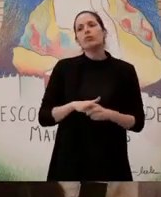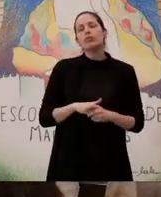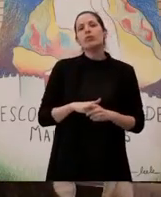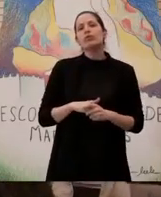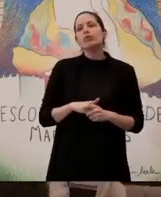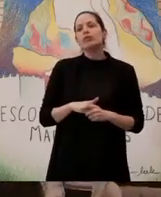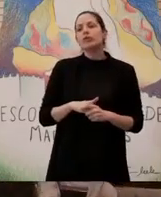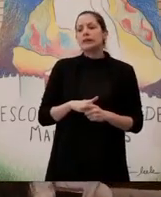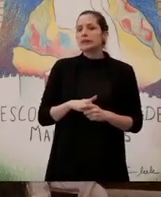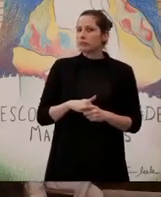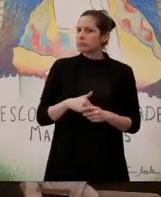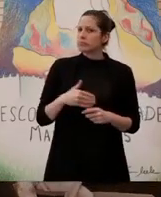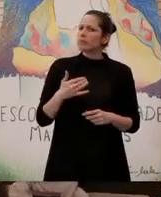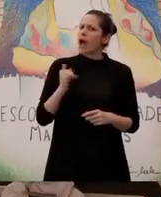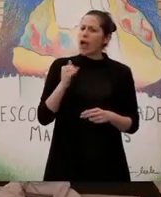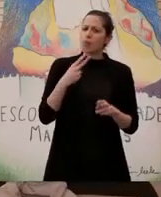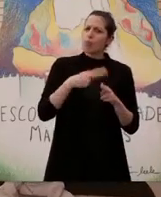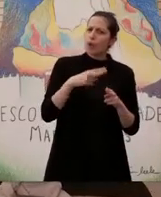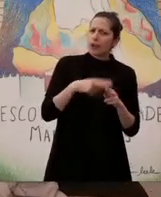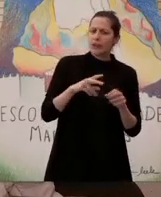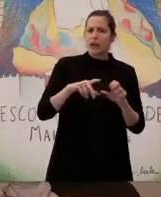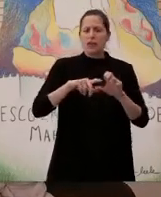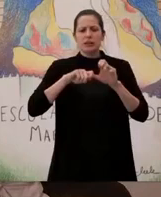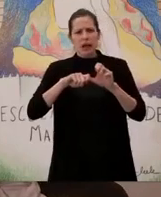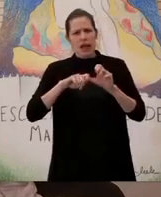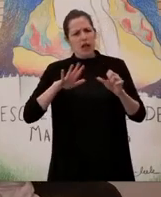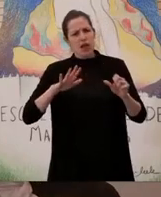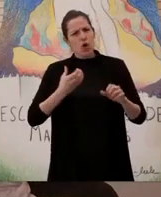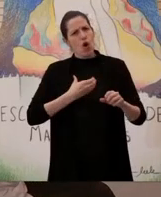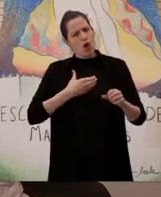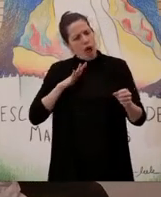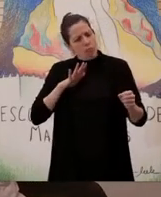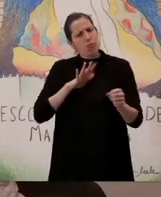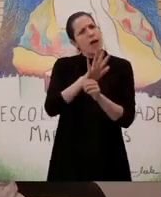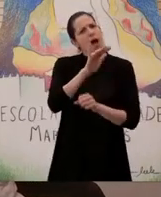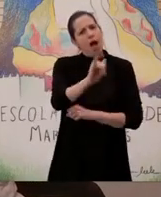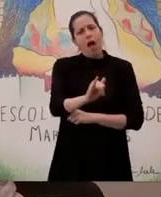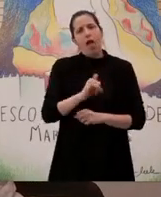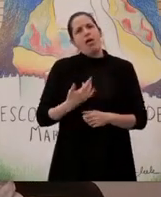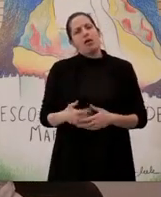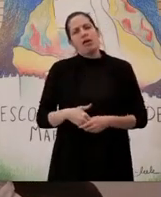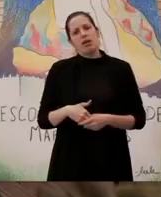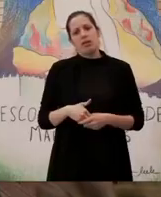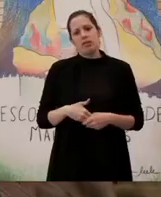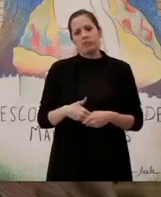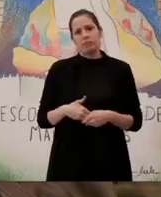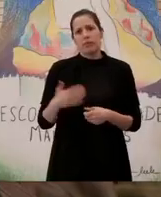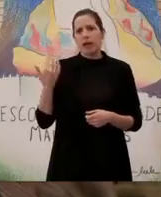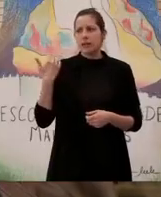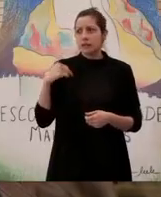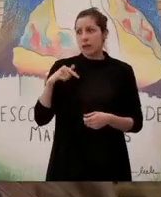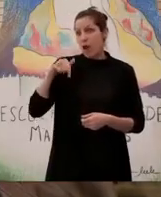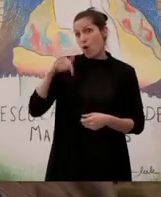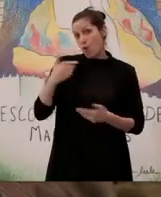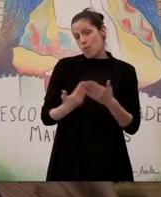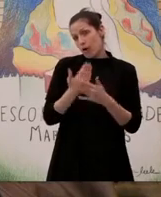tienen impacto las políticas de género no he oído local pero el embrague que somos defiendo no en todas en este olongo de la